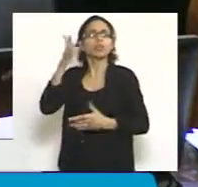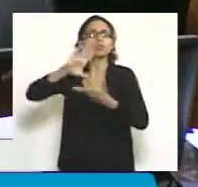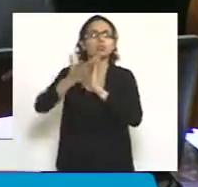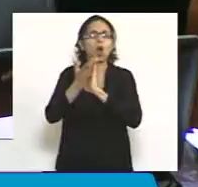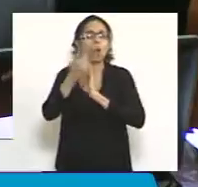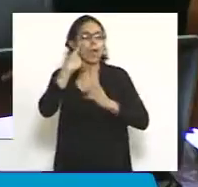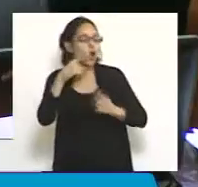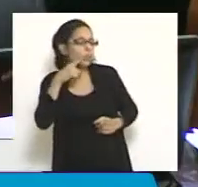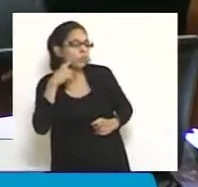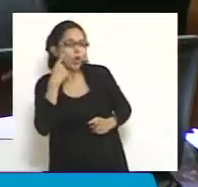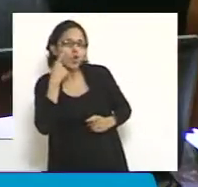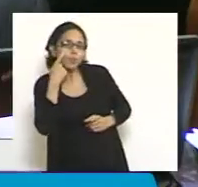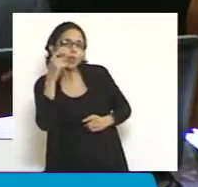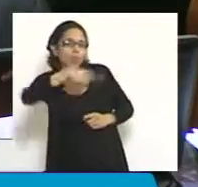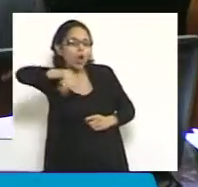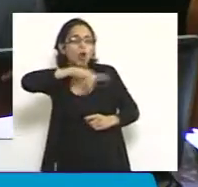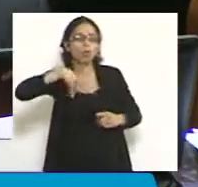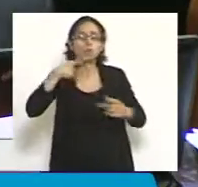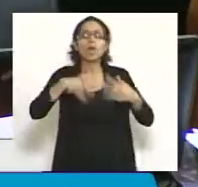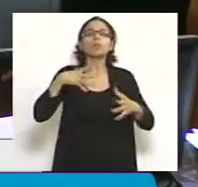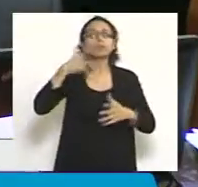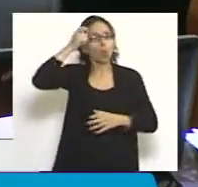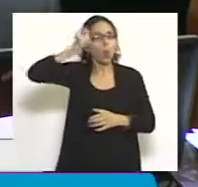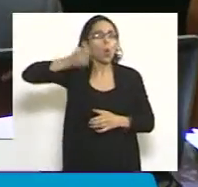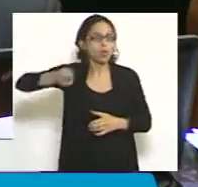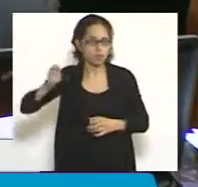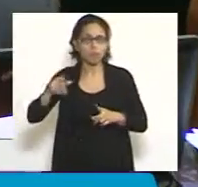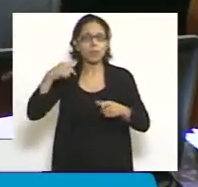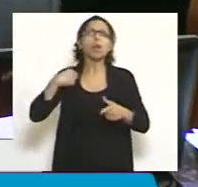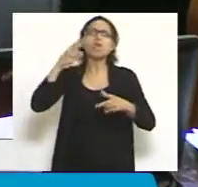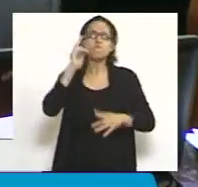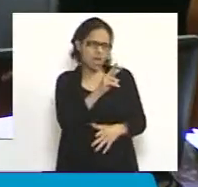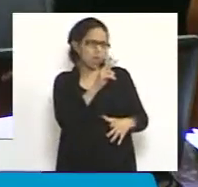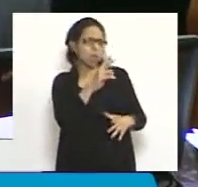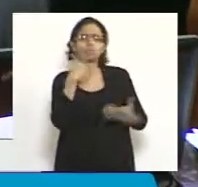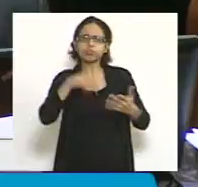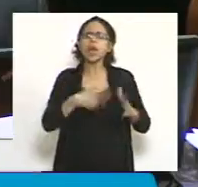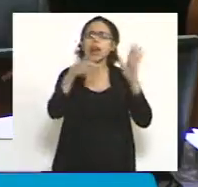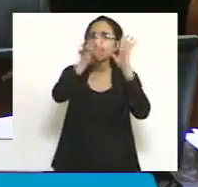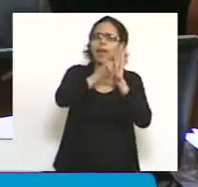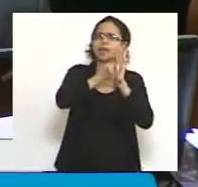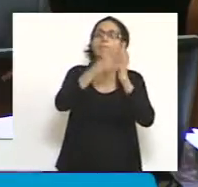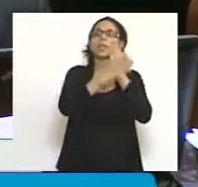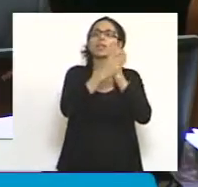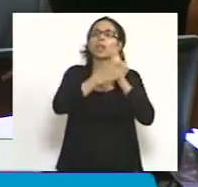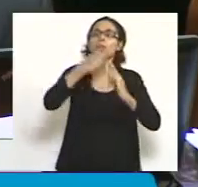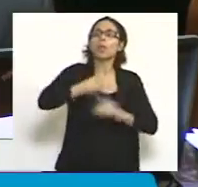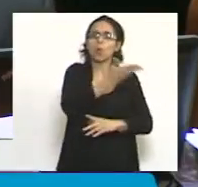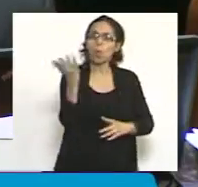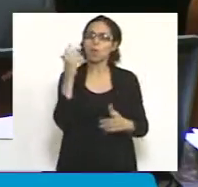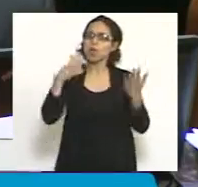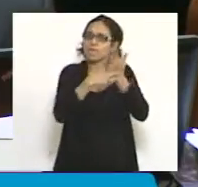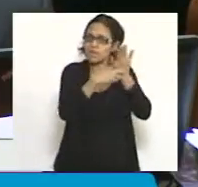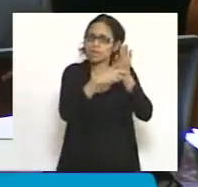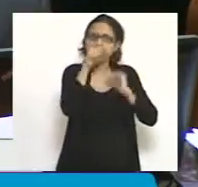Judiciales. Pero como vemos en el articulado de esta ley del Ministerio Público Fiscal, vemos que